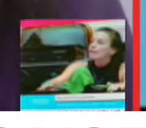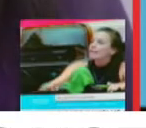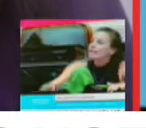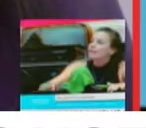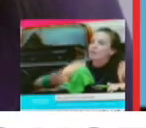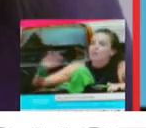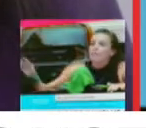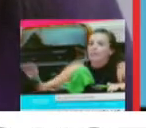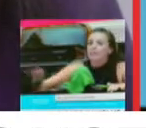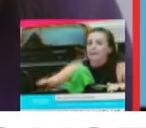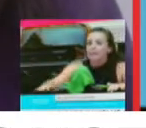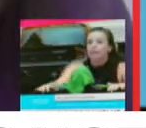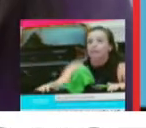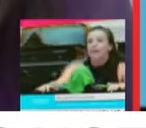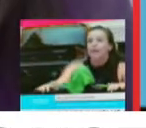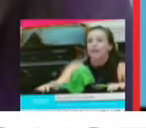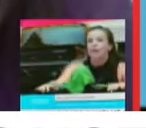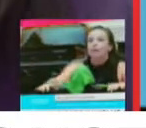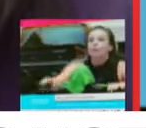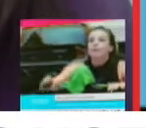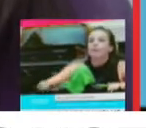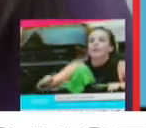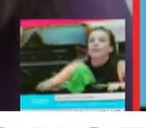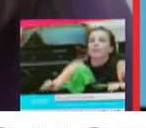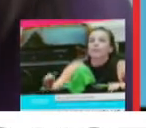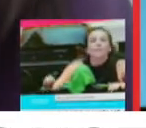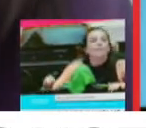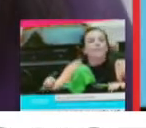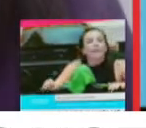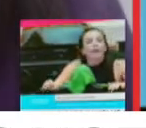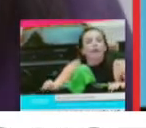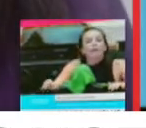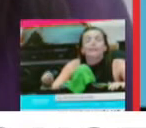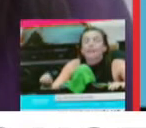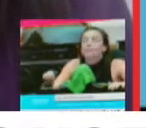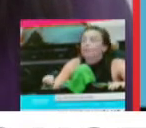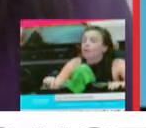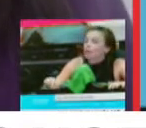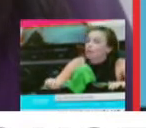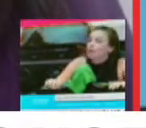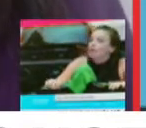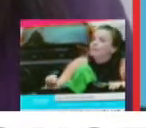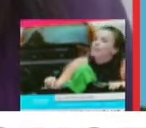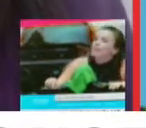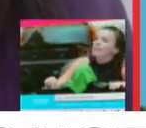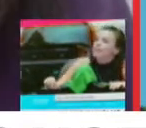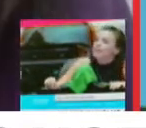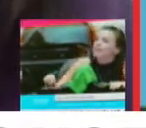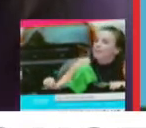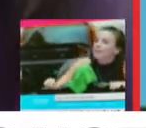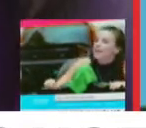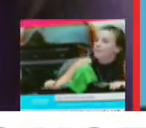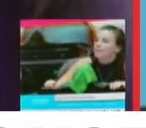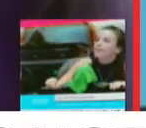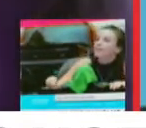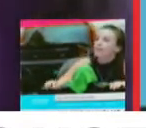Y después tuvo una modificación respecto a la vigencia, porque para algunas de las elecciones, fundamentalmente para lo que es consejos municipales,